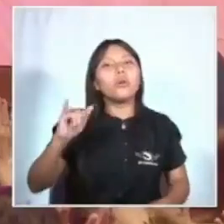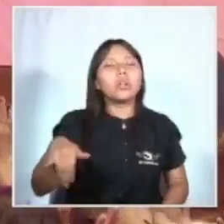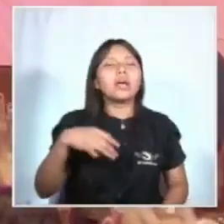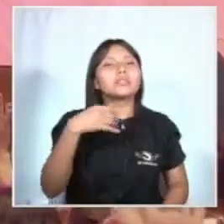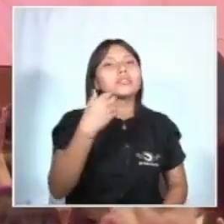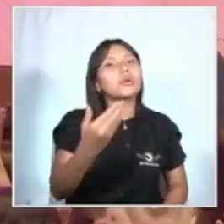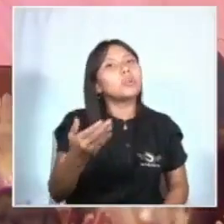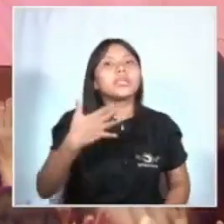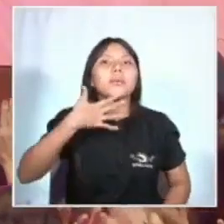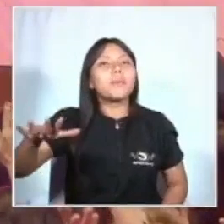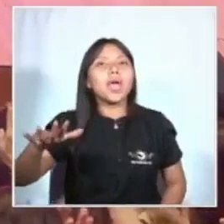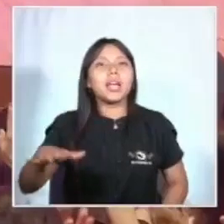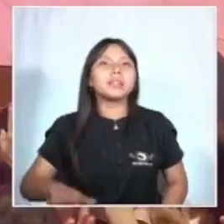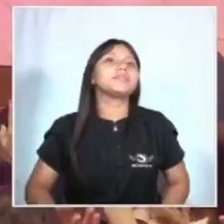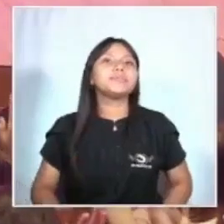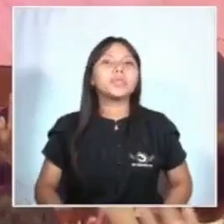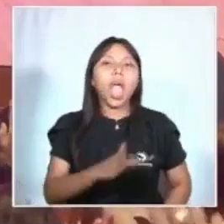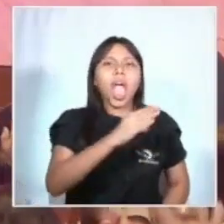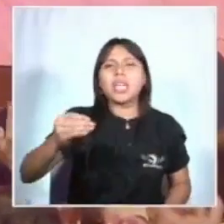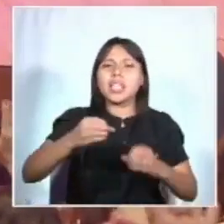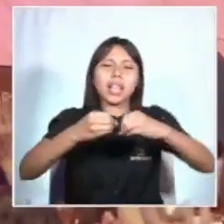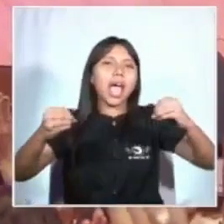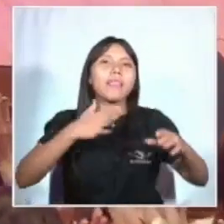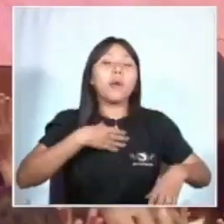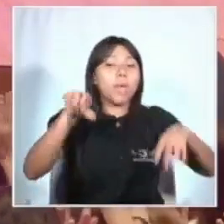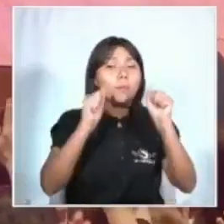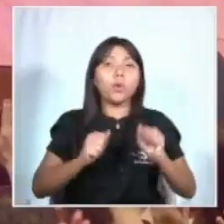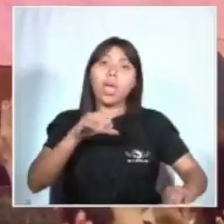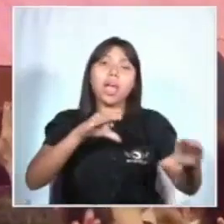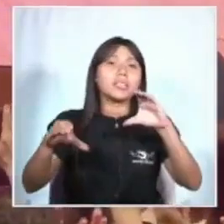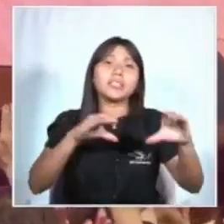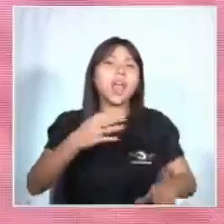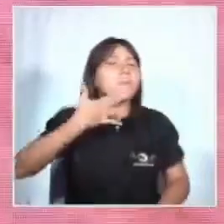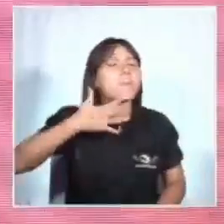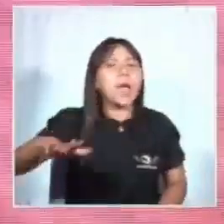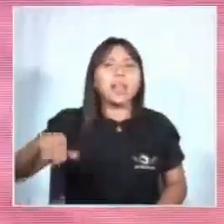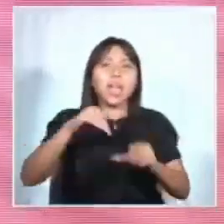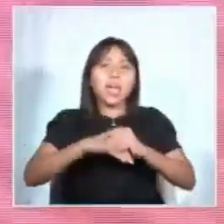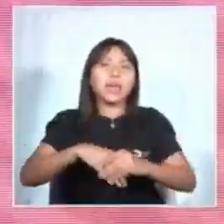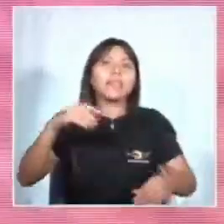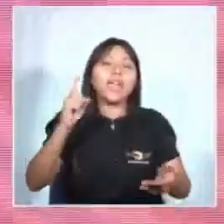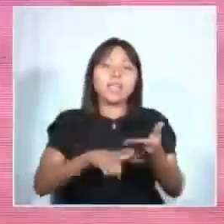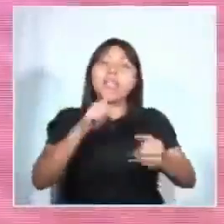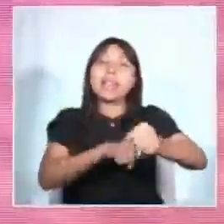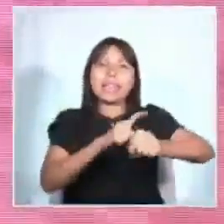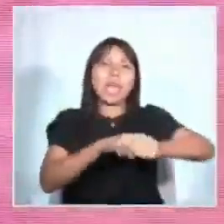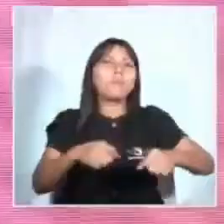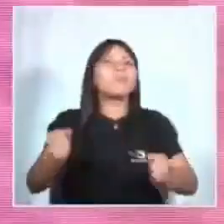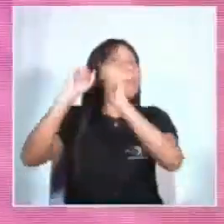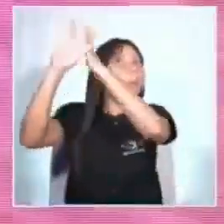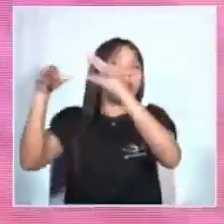toda obra del maligno, y nada me puede hacer daño. En esta hora, Padre, en el